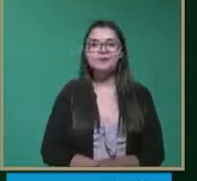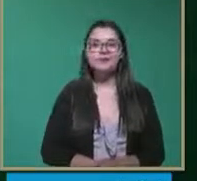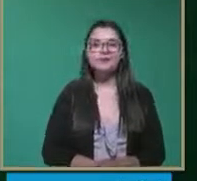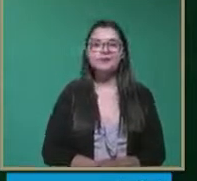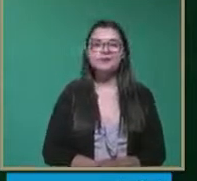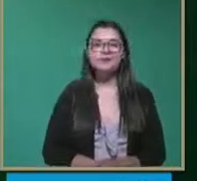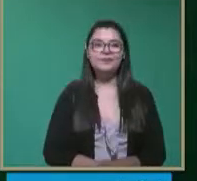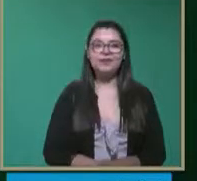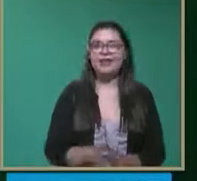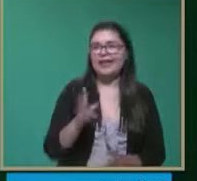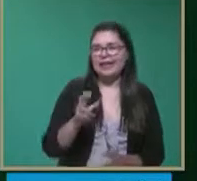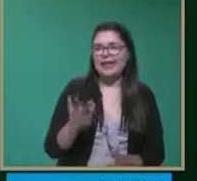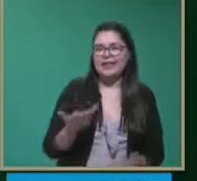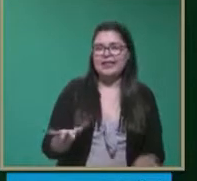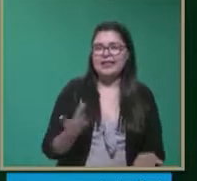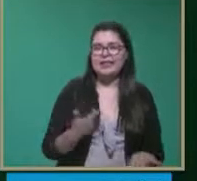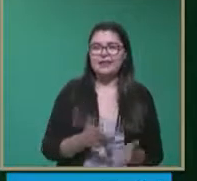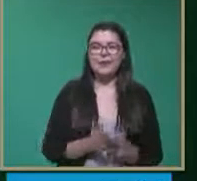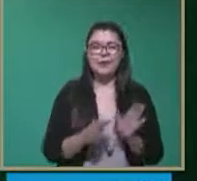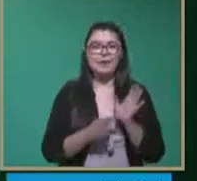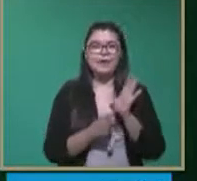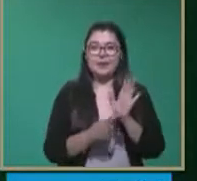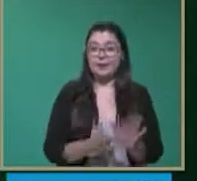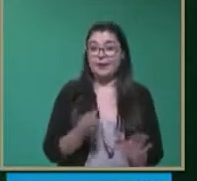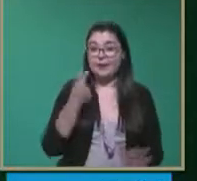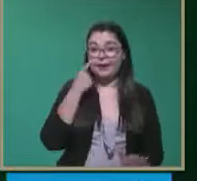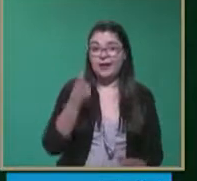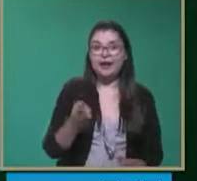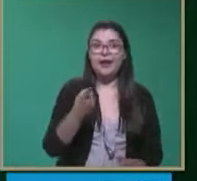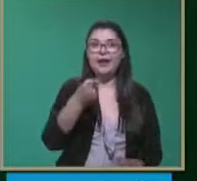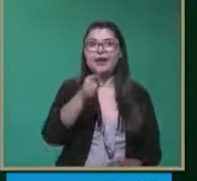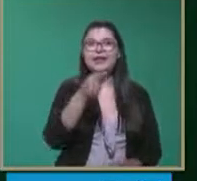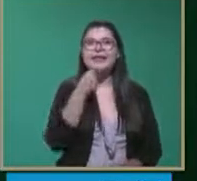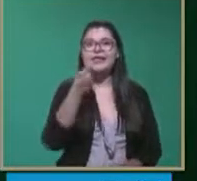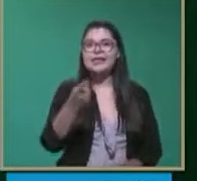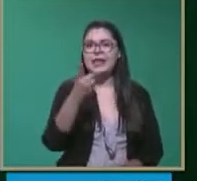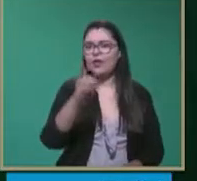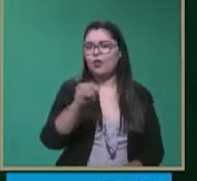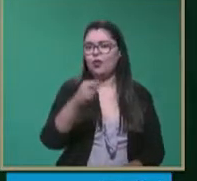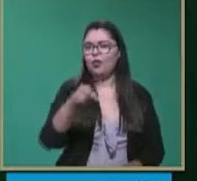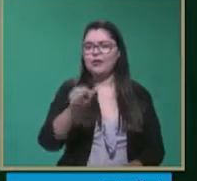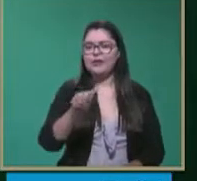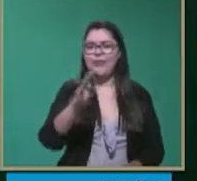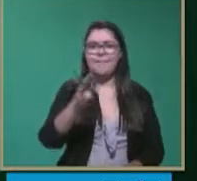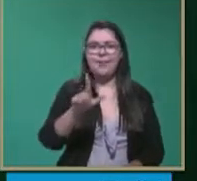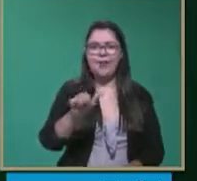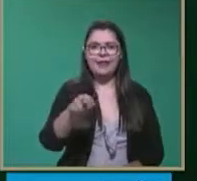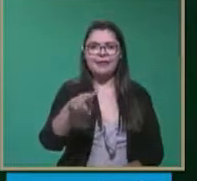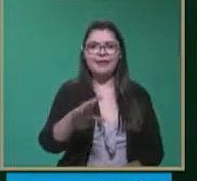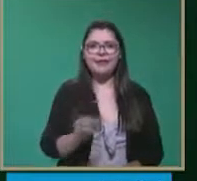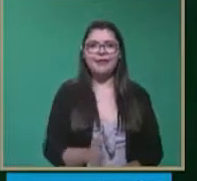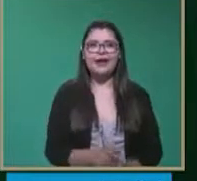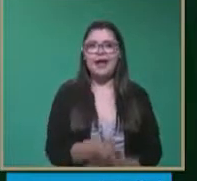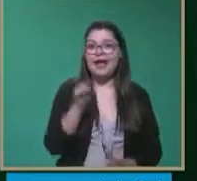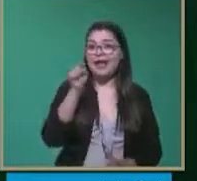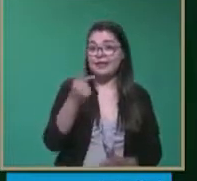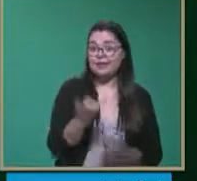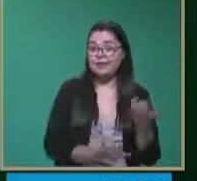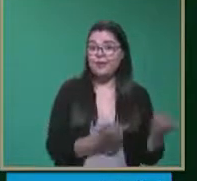esta ocasión vamos a ver a Doña Blanca. Fíjate, Doña Blanca es un juego que se forman los niños en